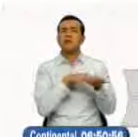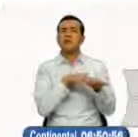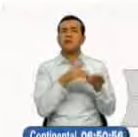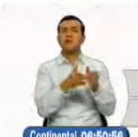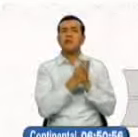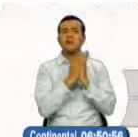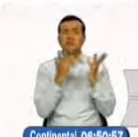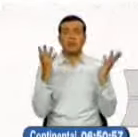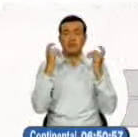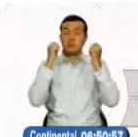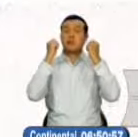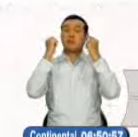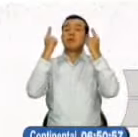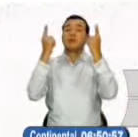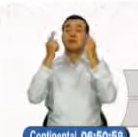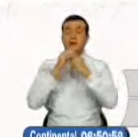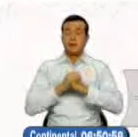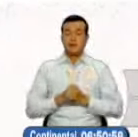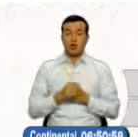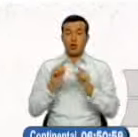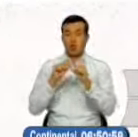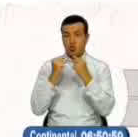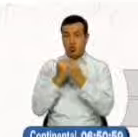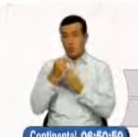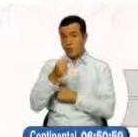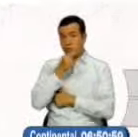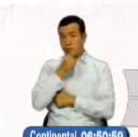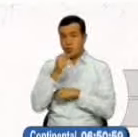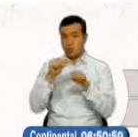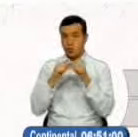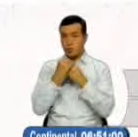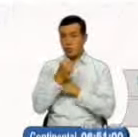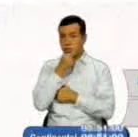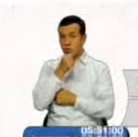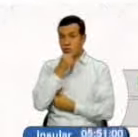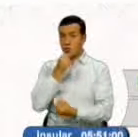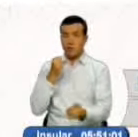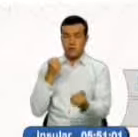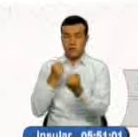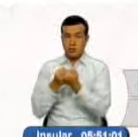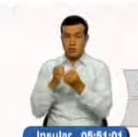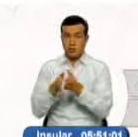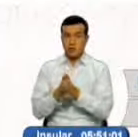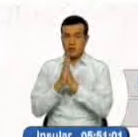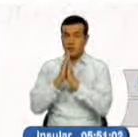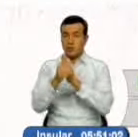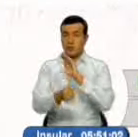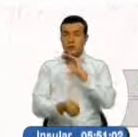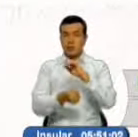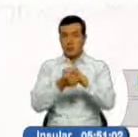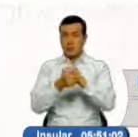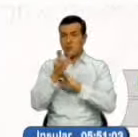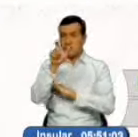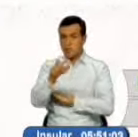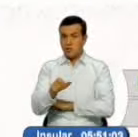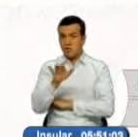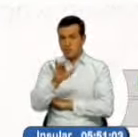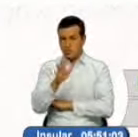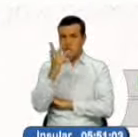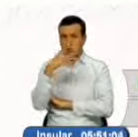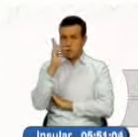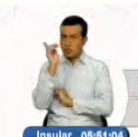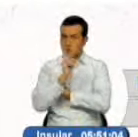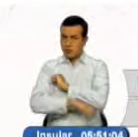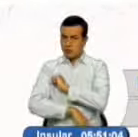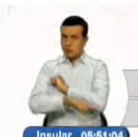pedido. Sorprende que una organización periodística esté apoyando una solicitud de asilo de una persona que además tiene una sentencia en